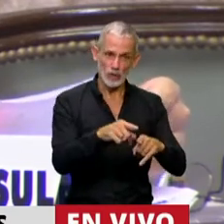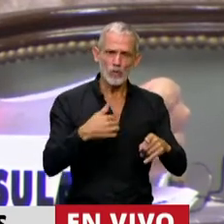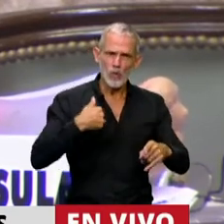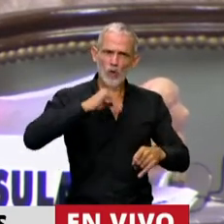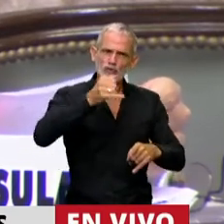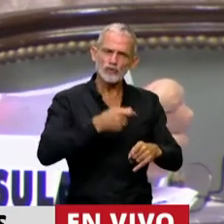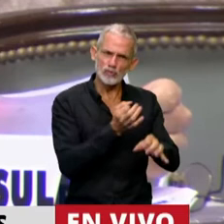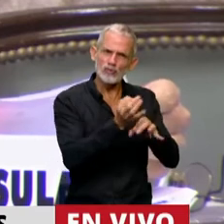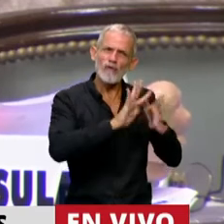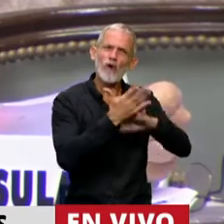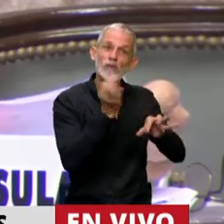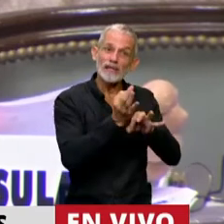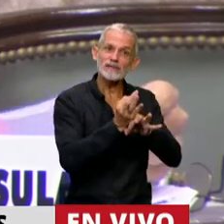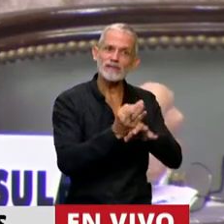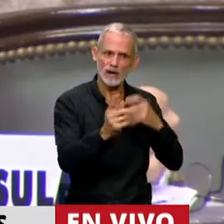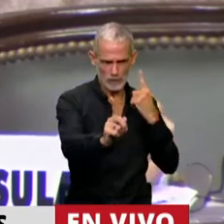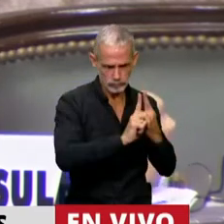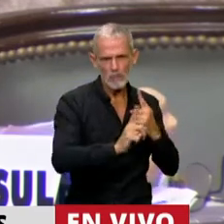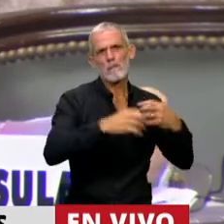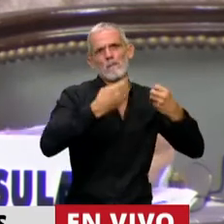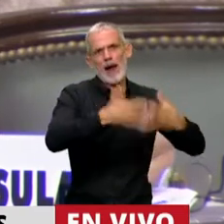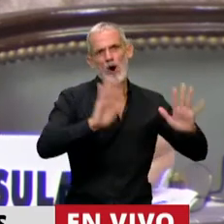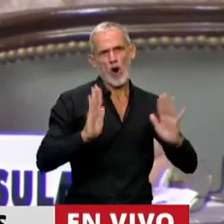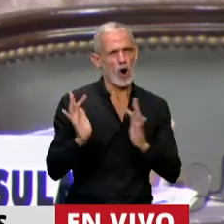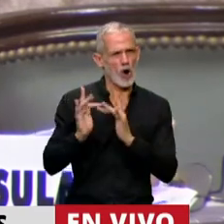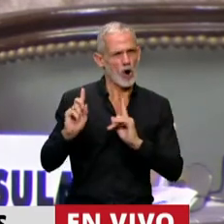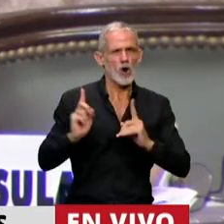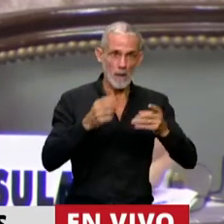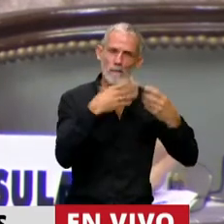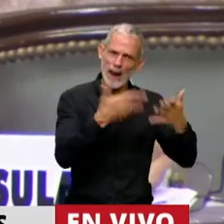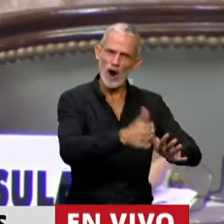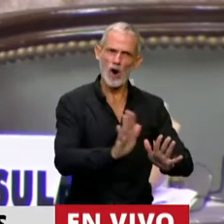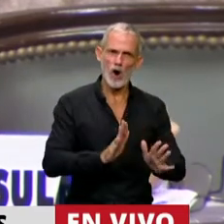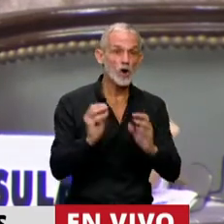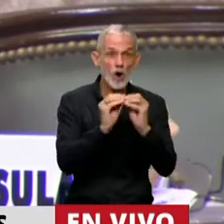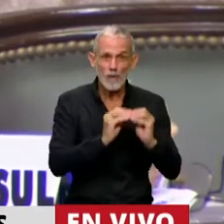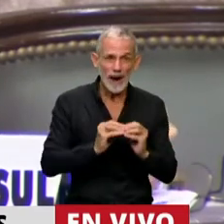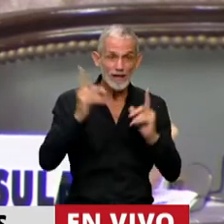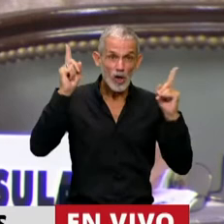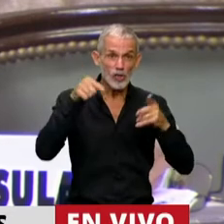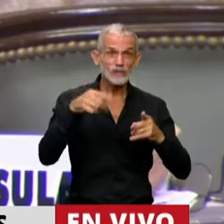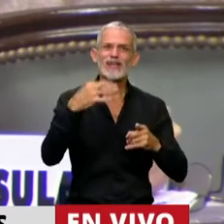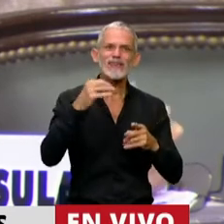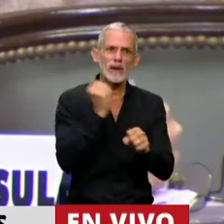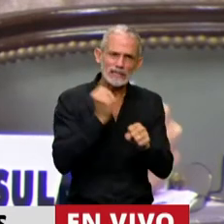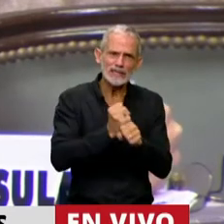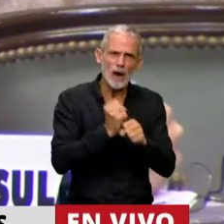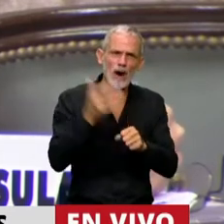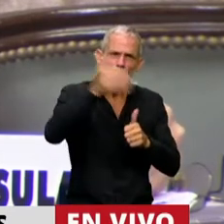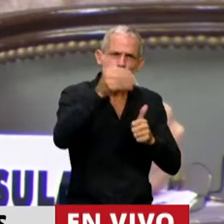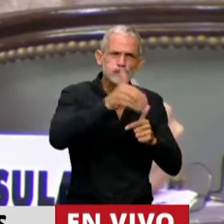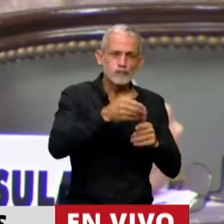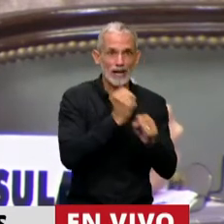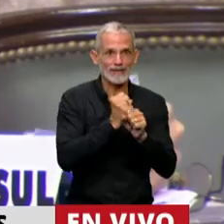reivindicamos pedagógicamente la presencialidad. Inclusive las compañeras docentes que tienen que hacer trabajo de